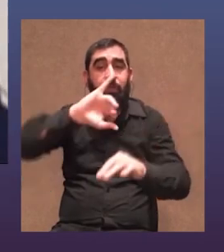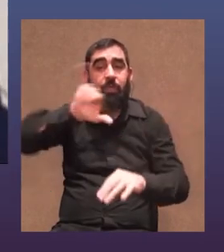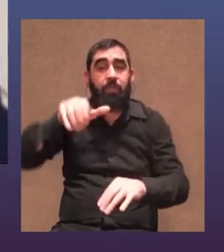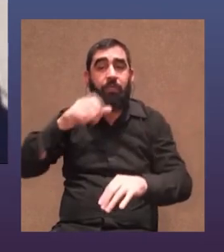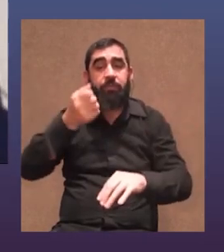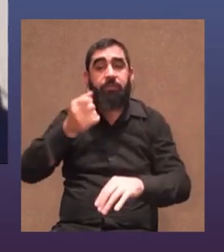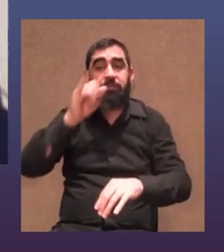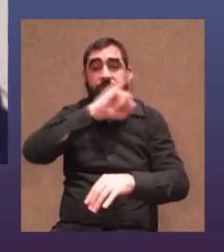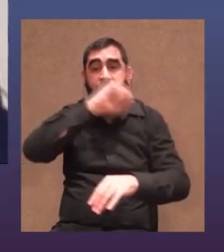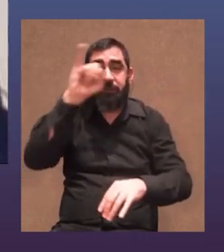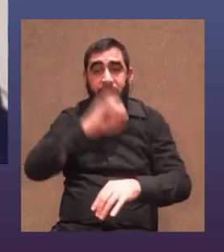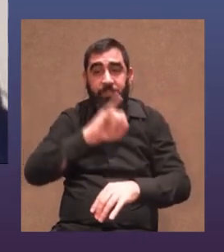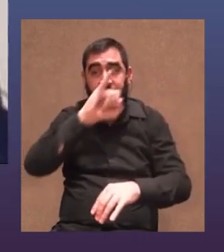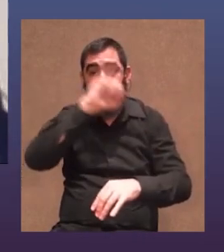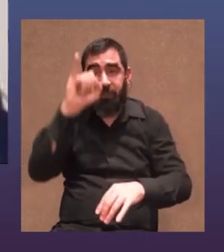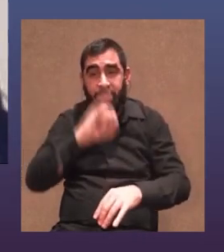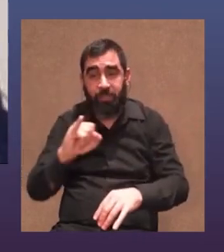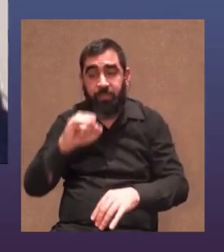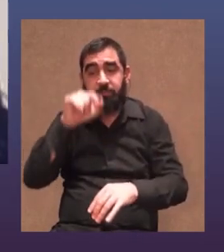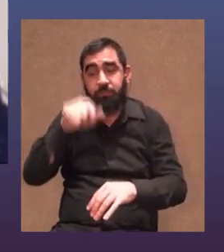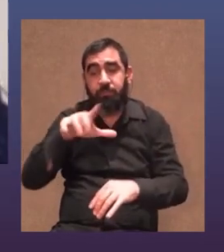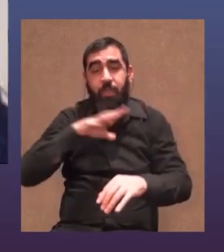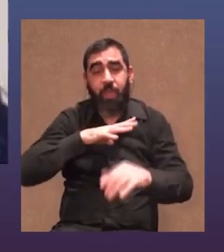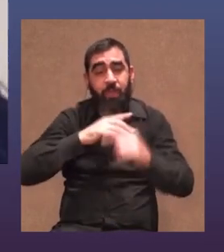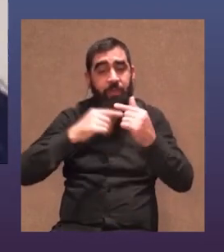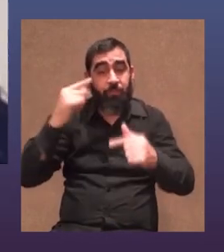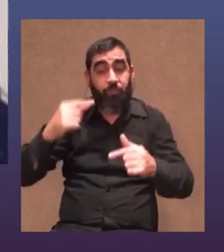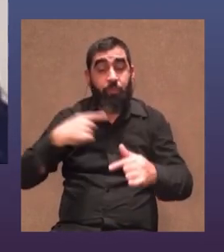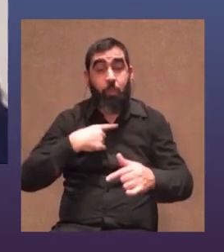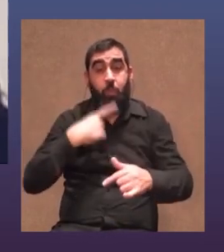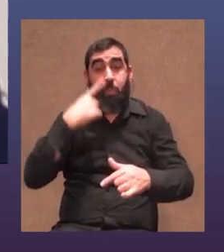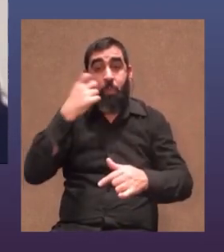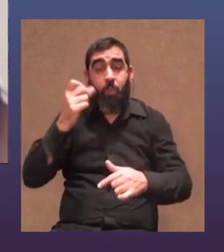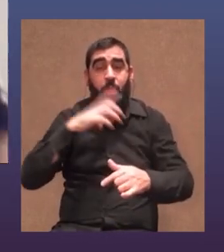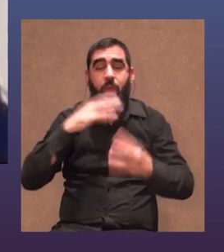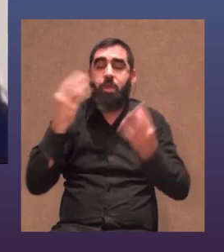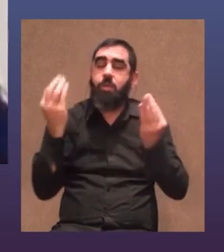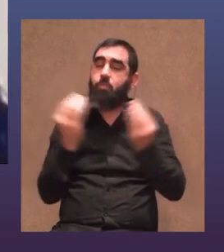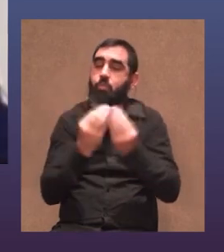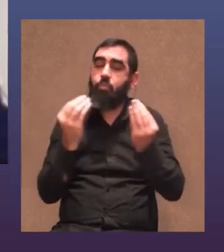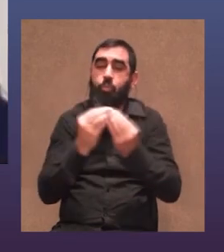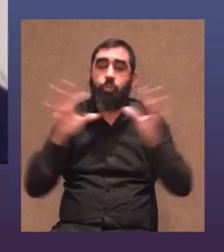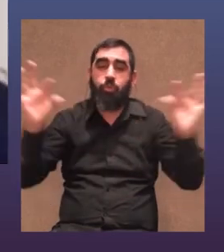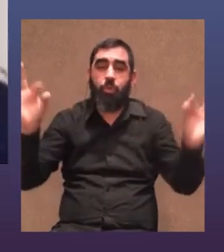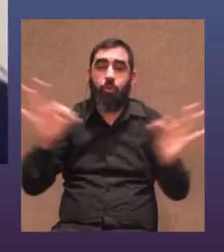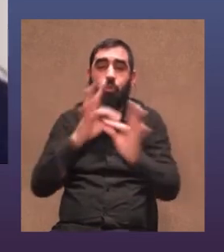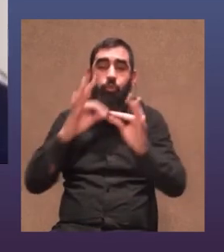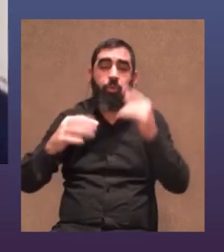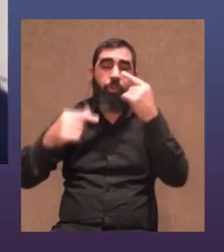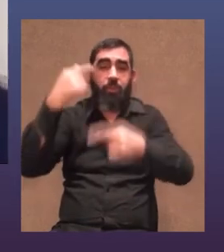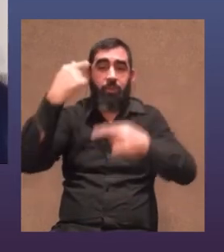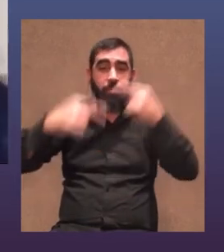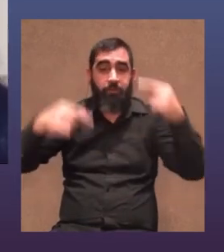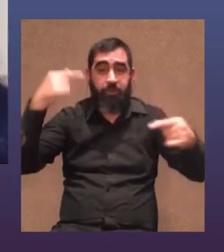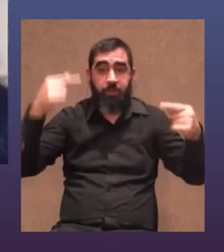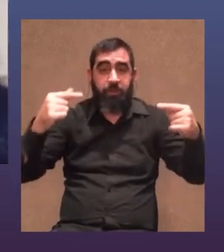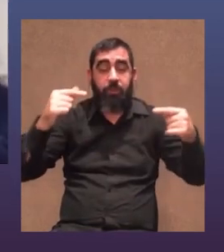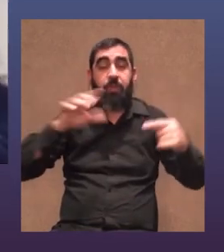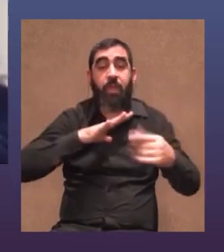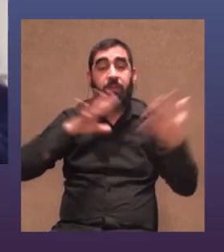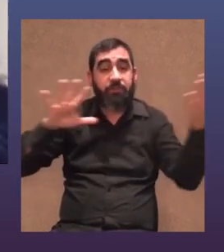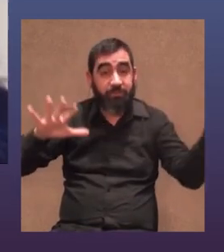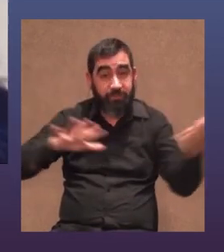todo, y entonces ahí es cuando me doy cuenta que hay como un universo, o sea, estamos frente a una